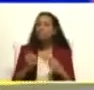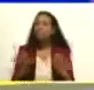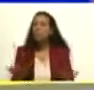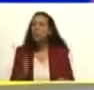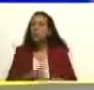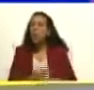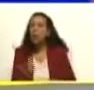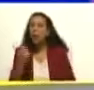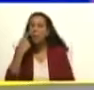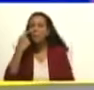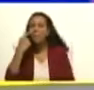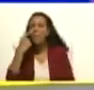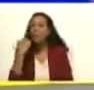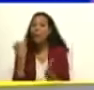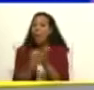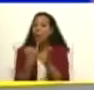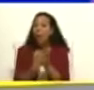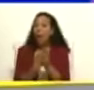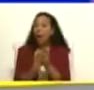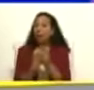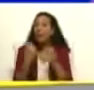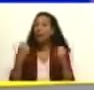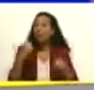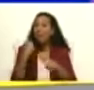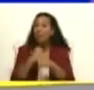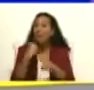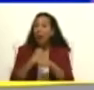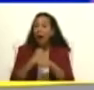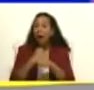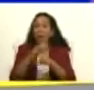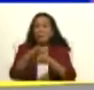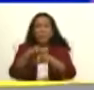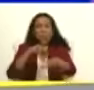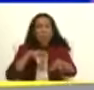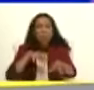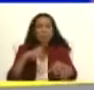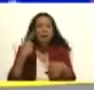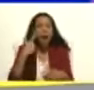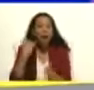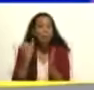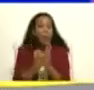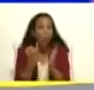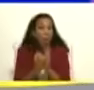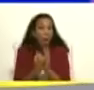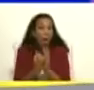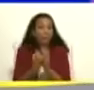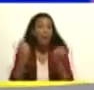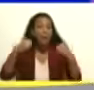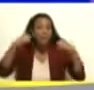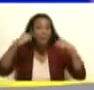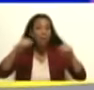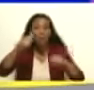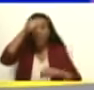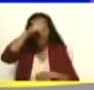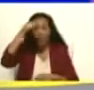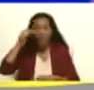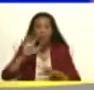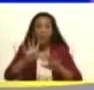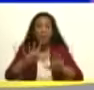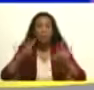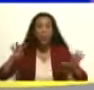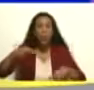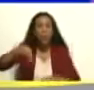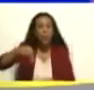porque lo que vimos en el simulacro, una expresión tan grande de pueblo en el simulacro el domingo pasado, si